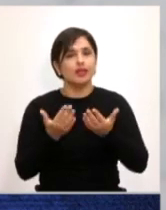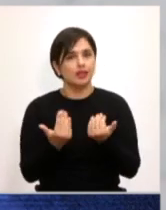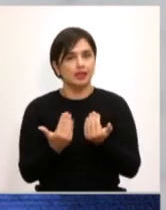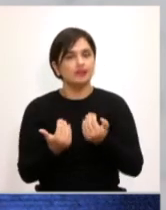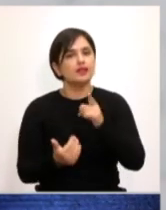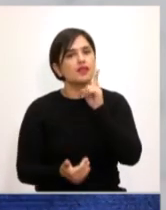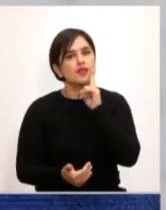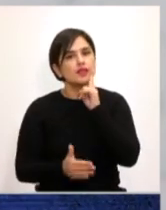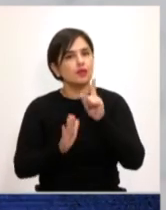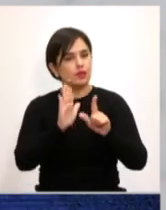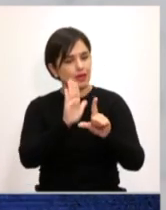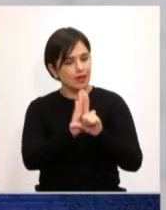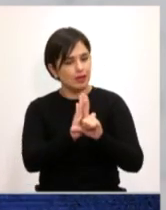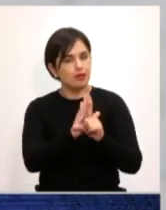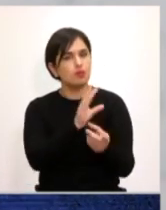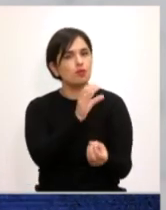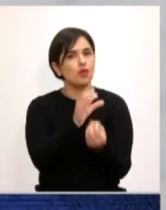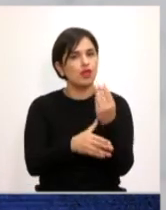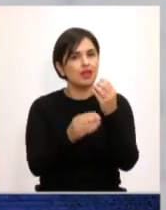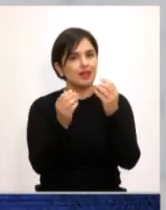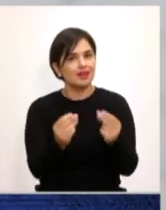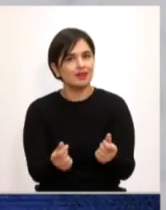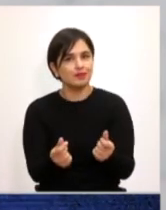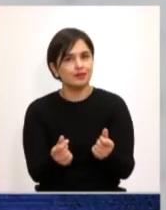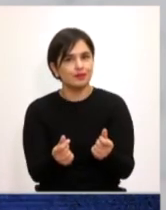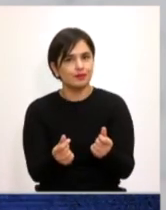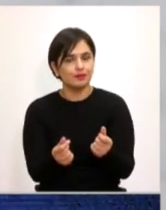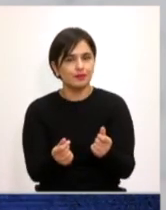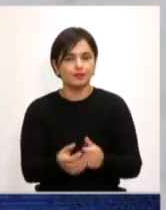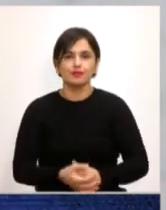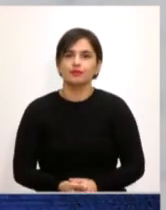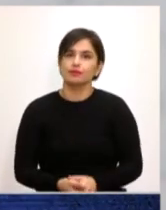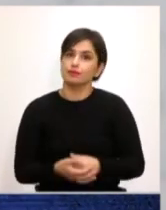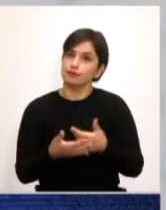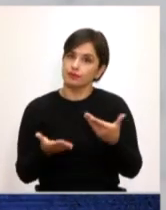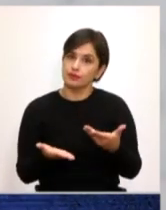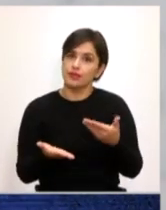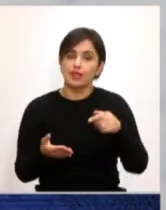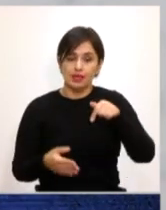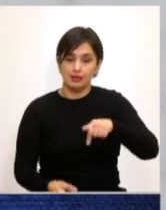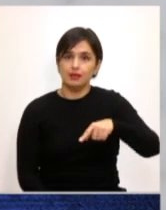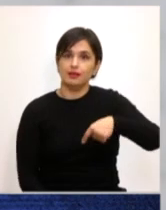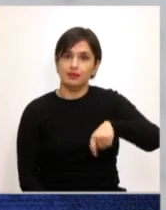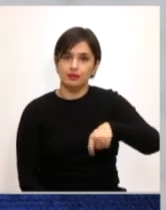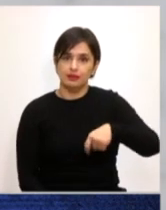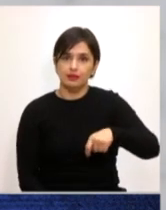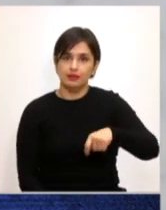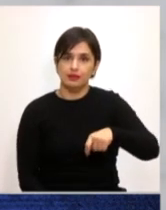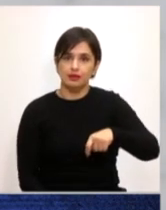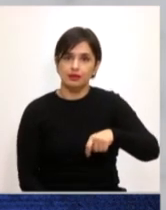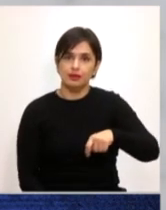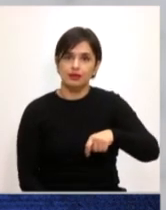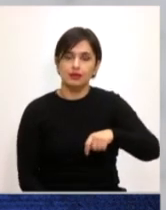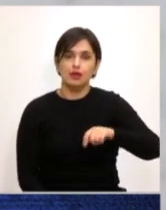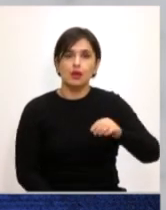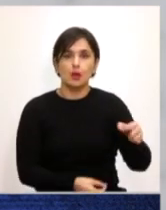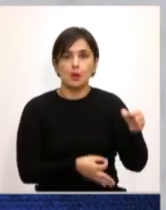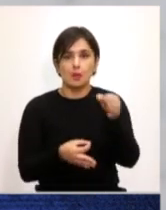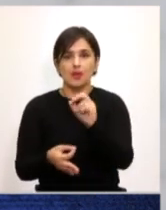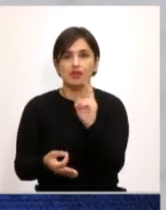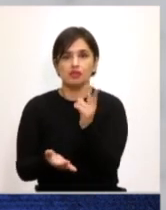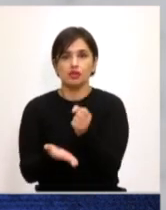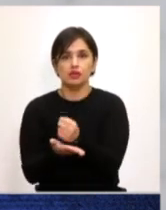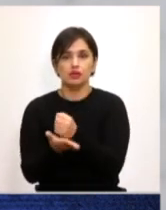contar con una legislación moderna y eficaz. Fue así como este Senado despachó a su segundo trámite